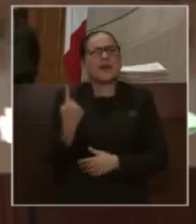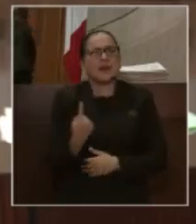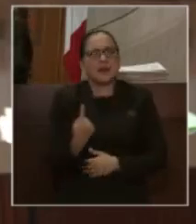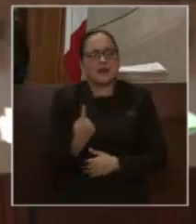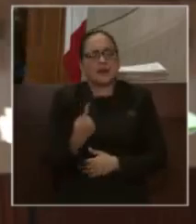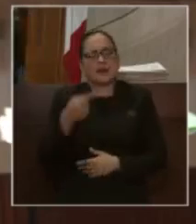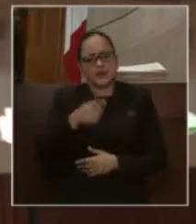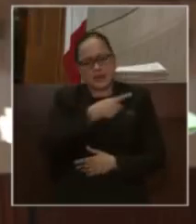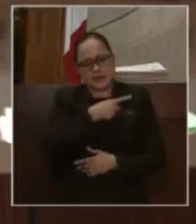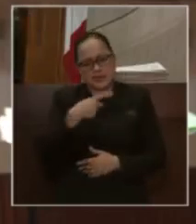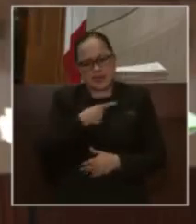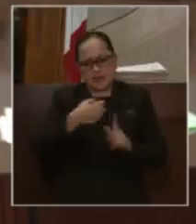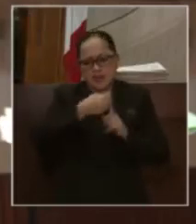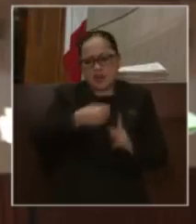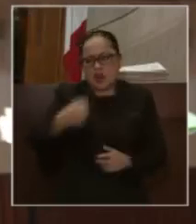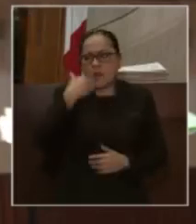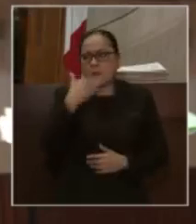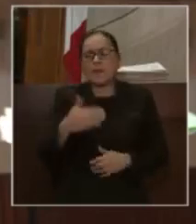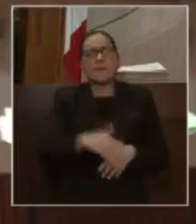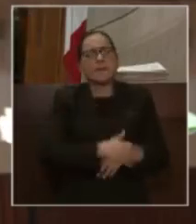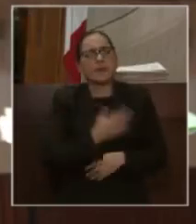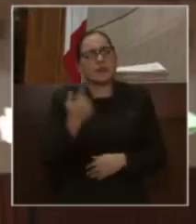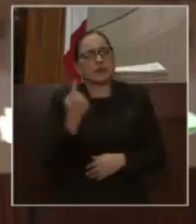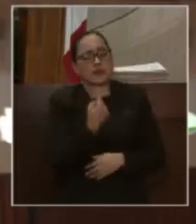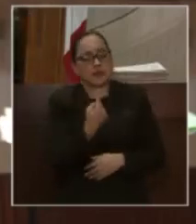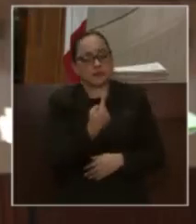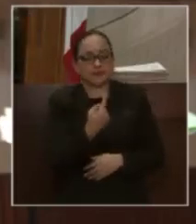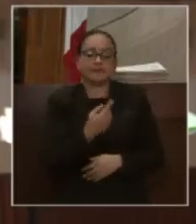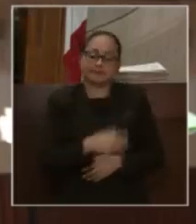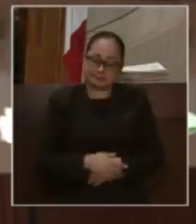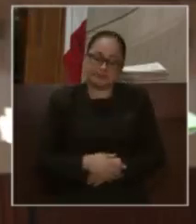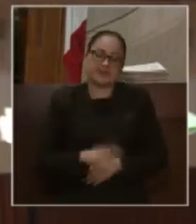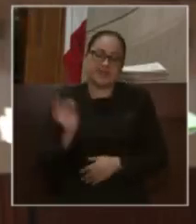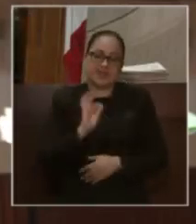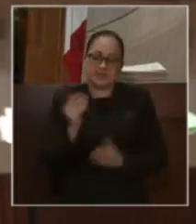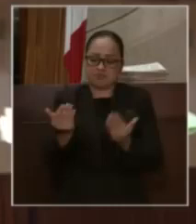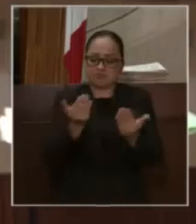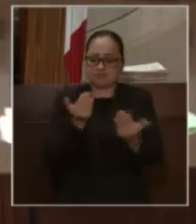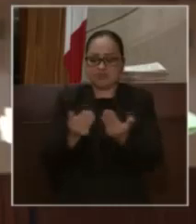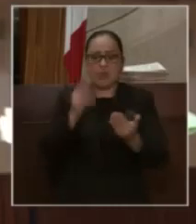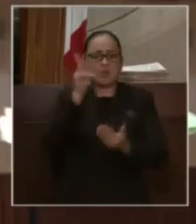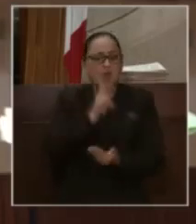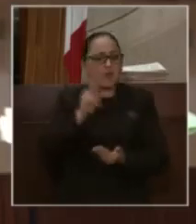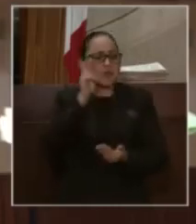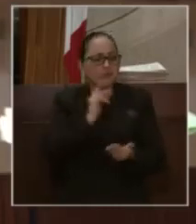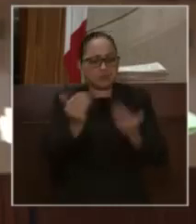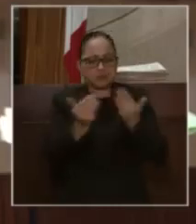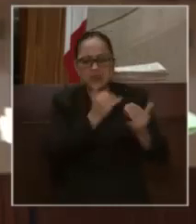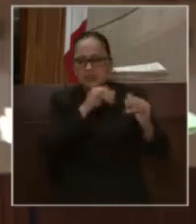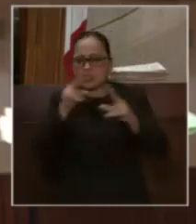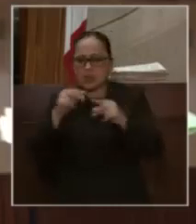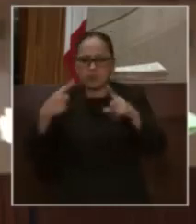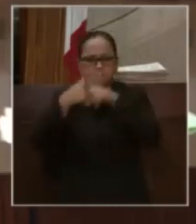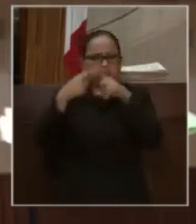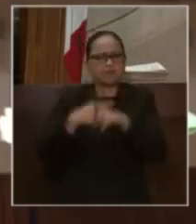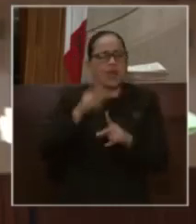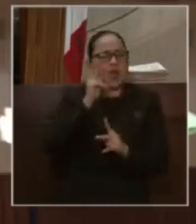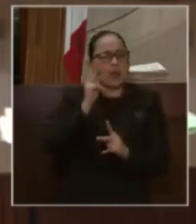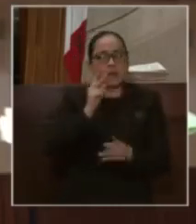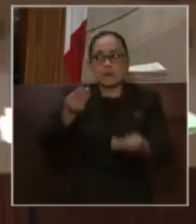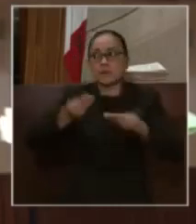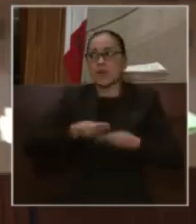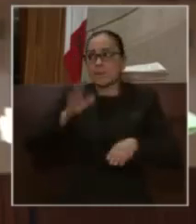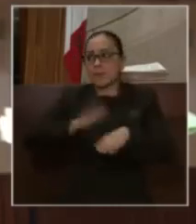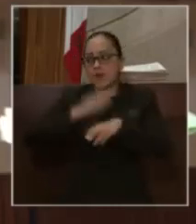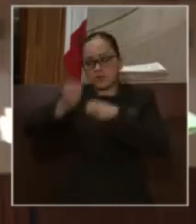debido proceso, que es permitir una sana contradicción probatoria y, por supuesto, también de oportunidades